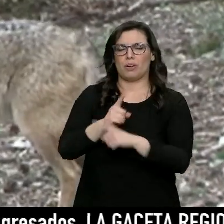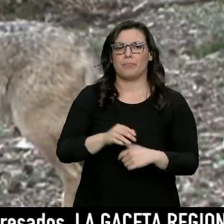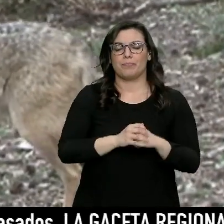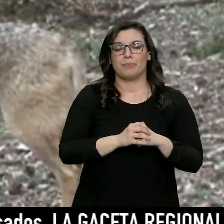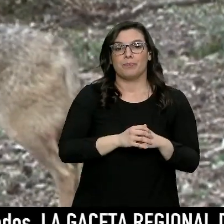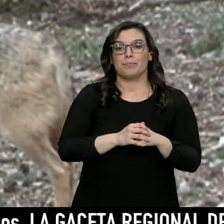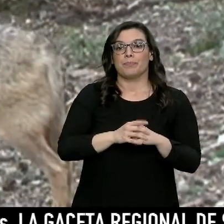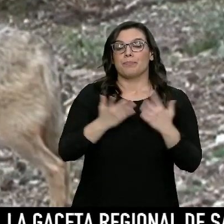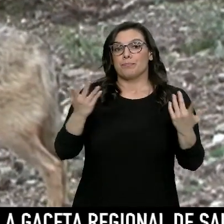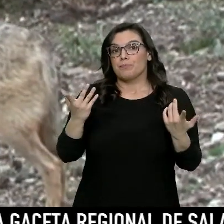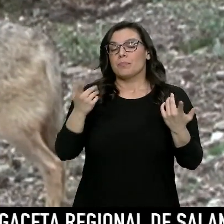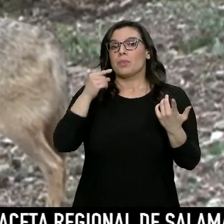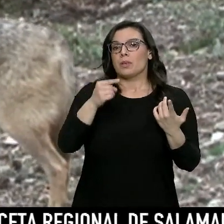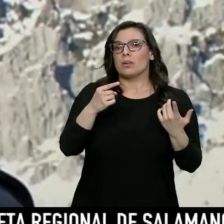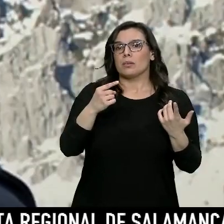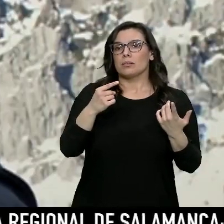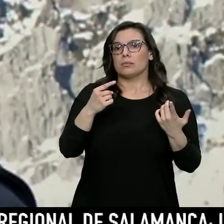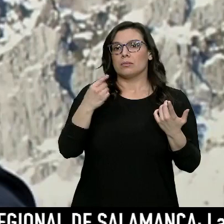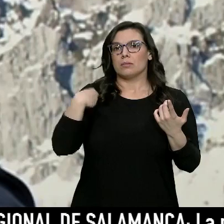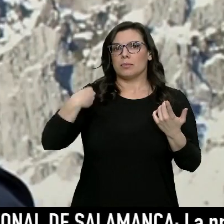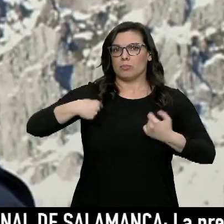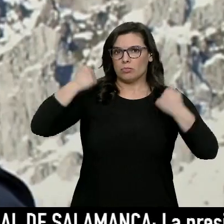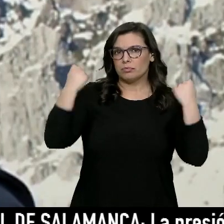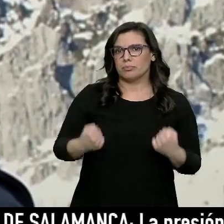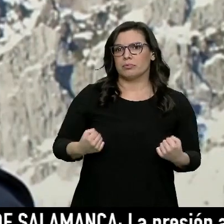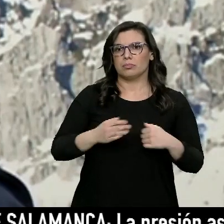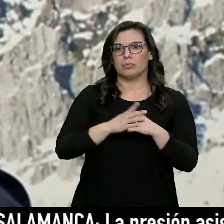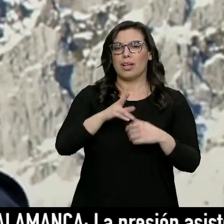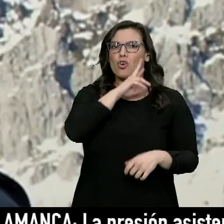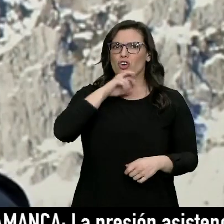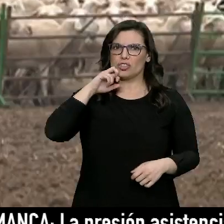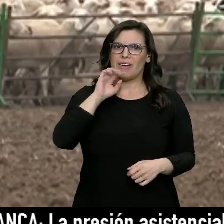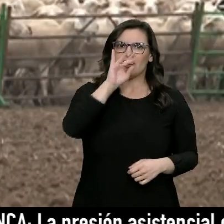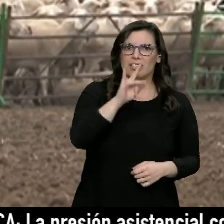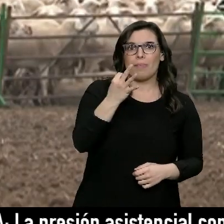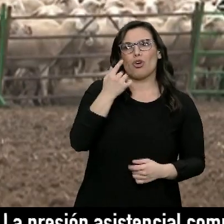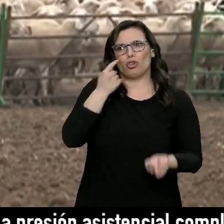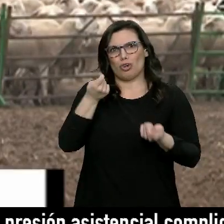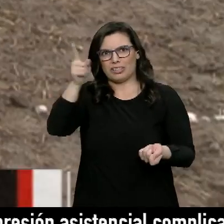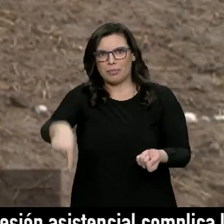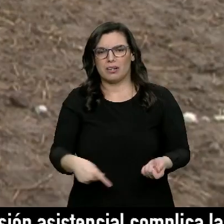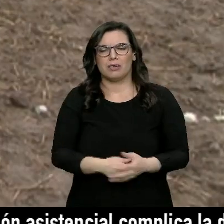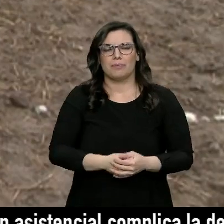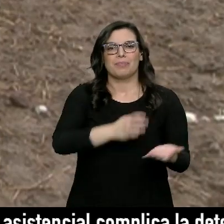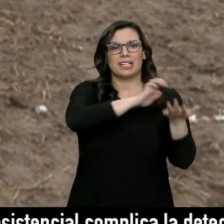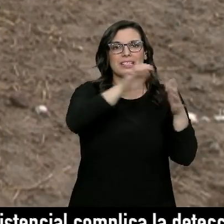en esto su posición es firme desde hace años. Es una especie a conservar, pero hay que controlar. Castilla y León tacha la medida de